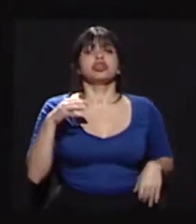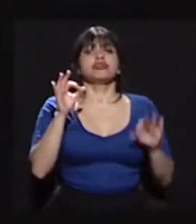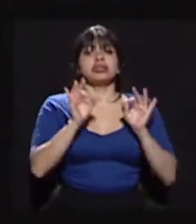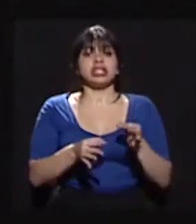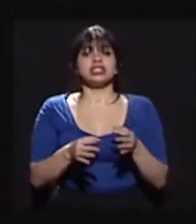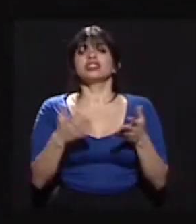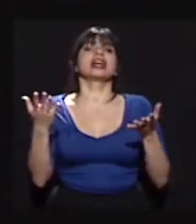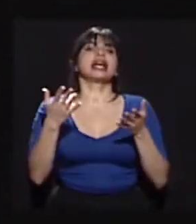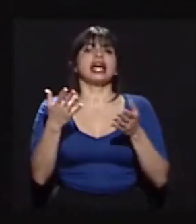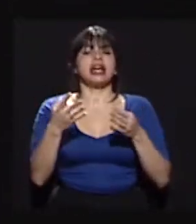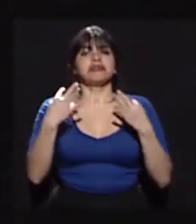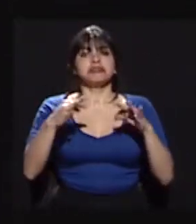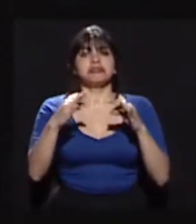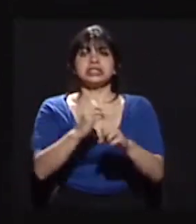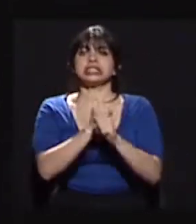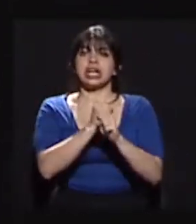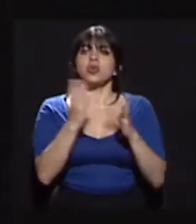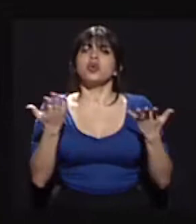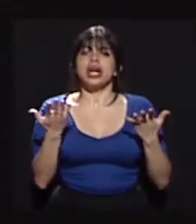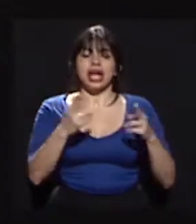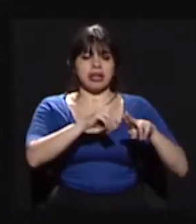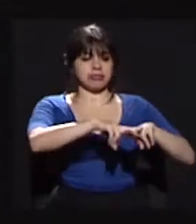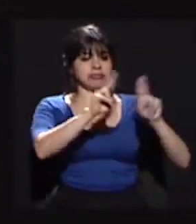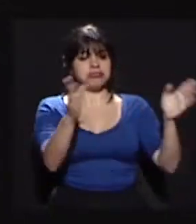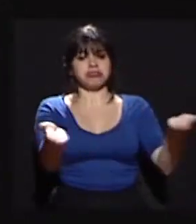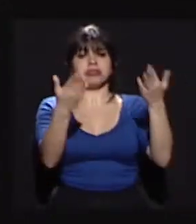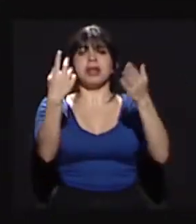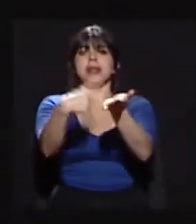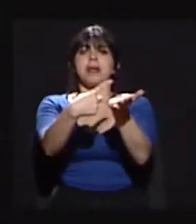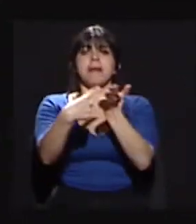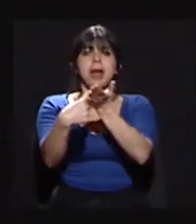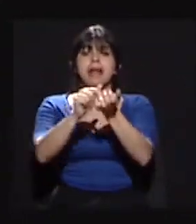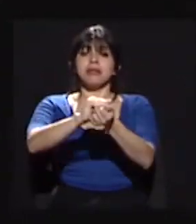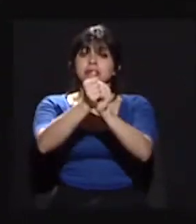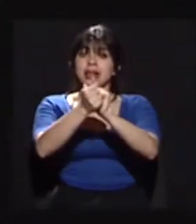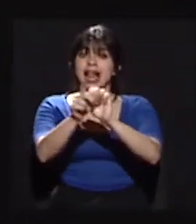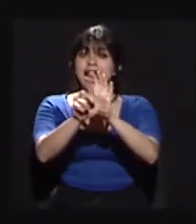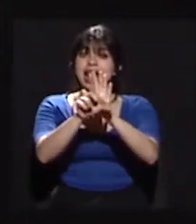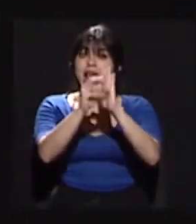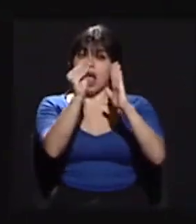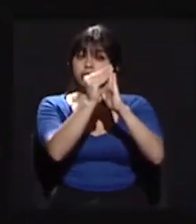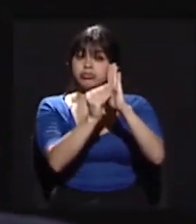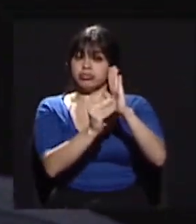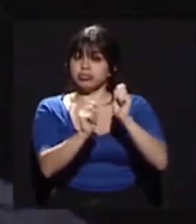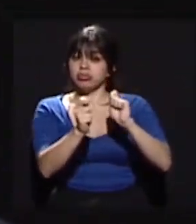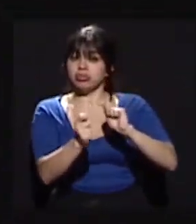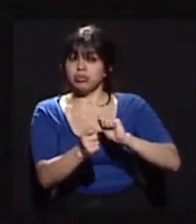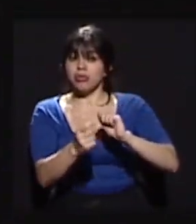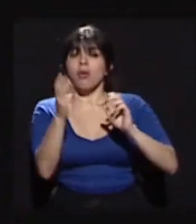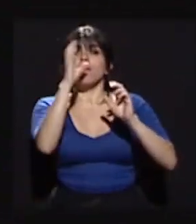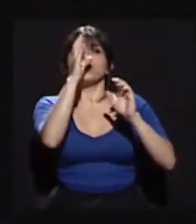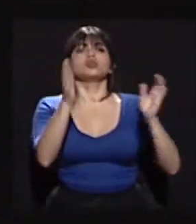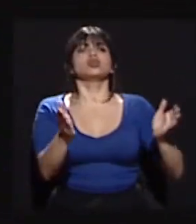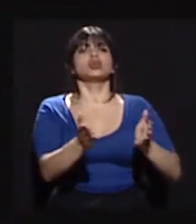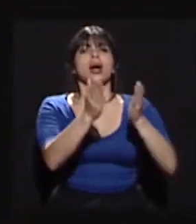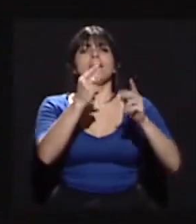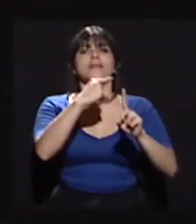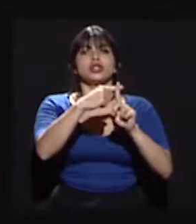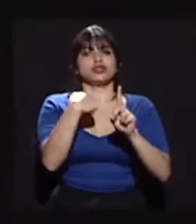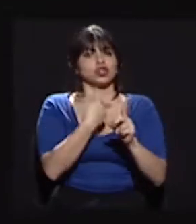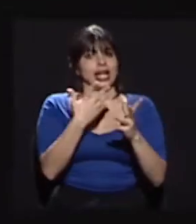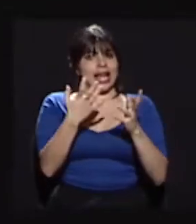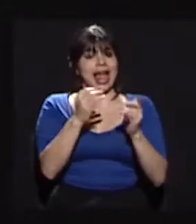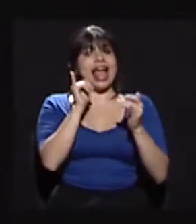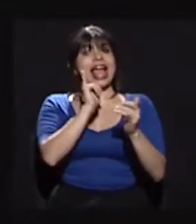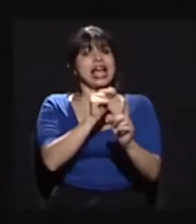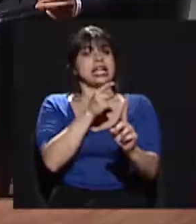la segura levantar el veto producir el debate reformar la ley y que se produzca el movimiento en positivo que queremos ese es